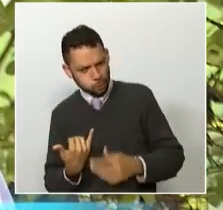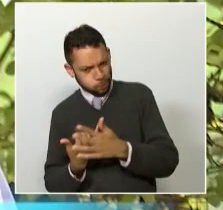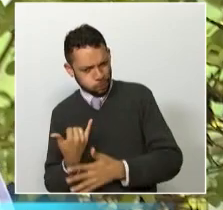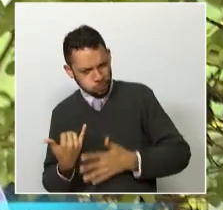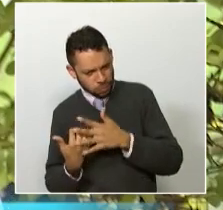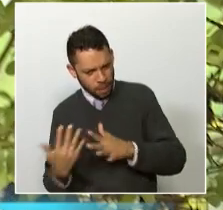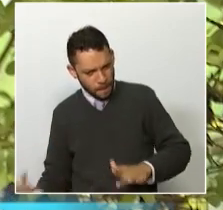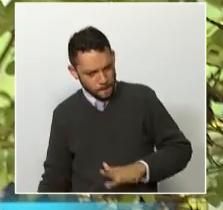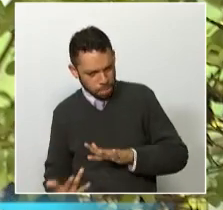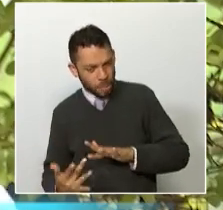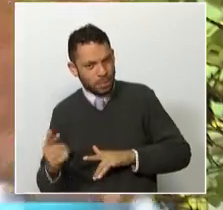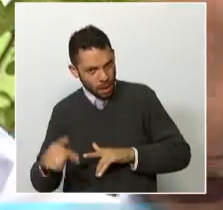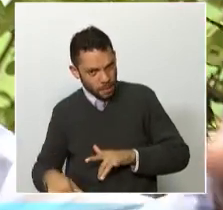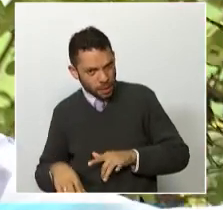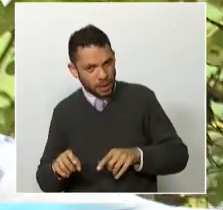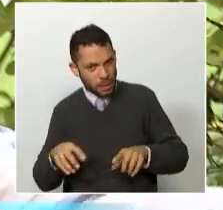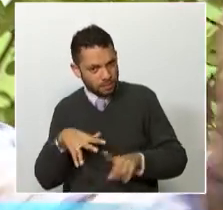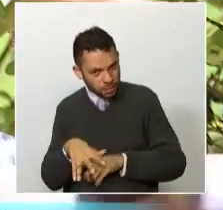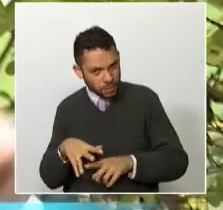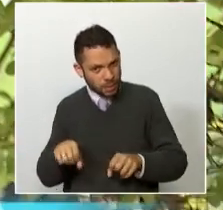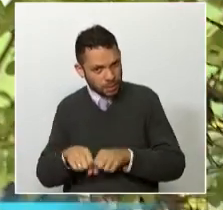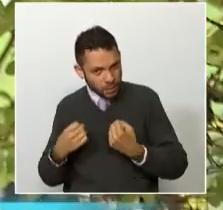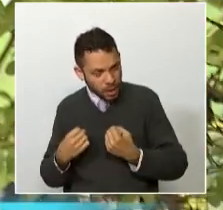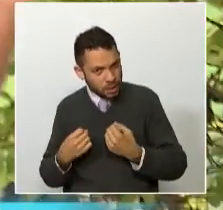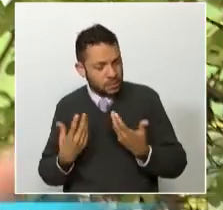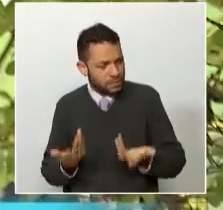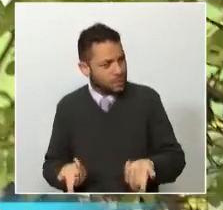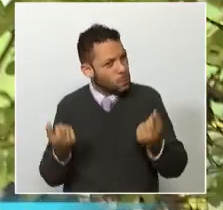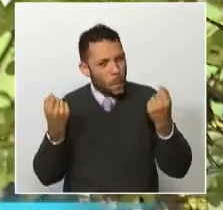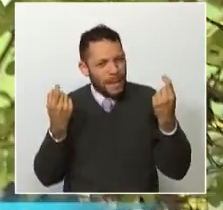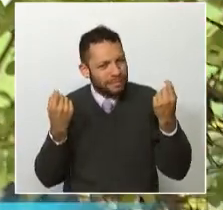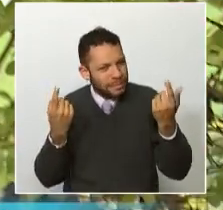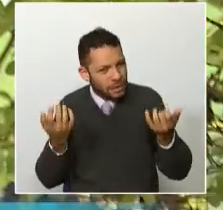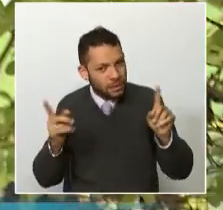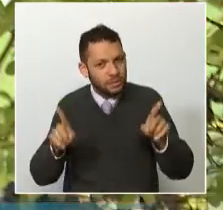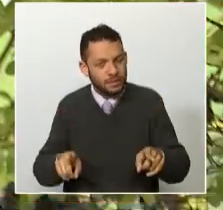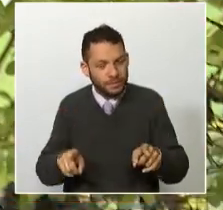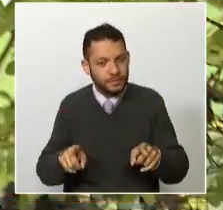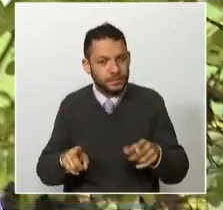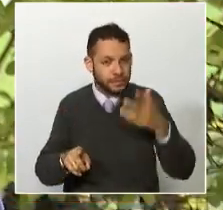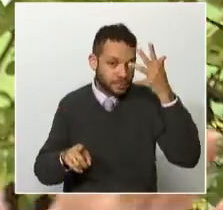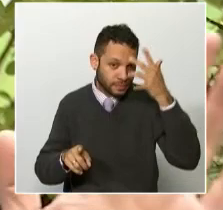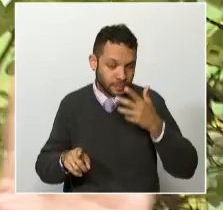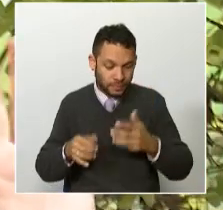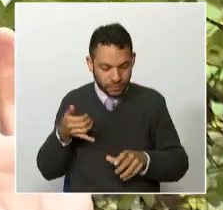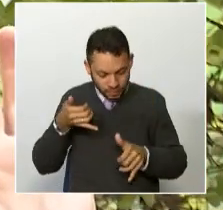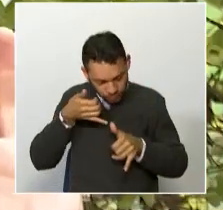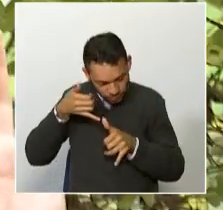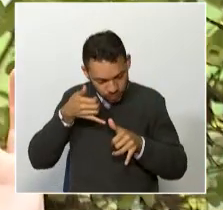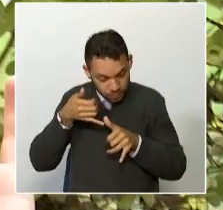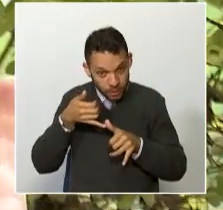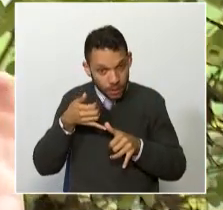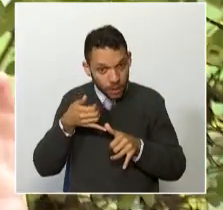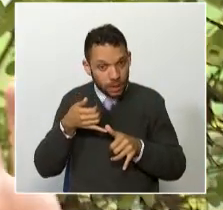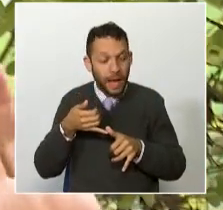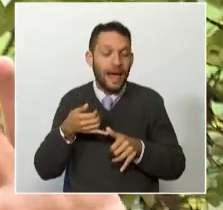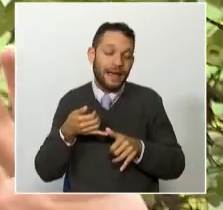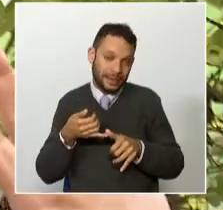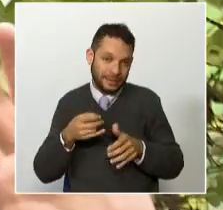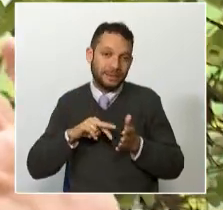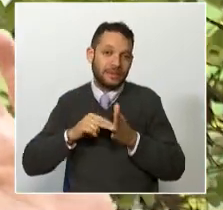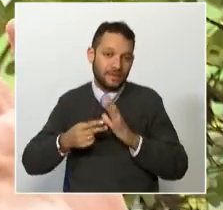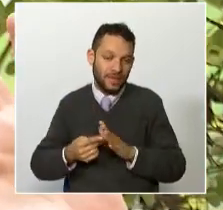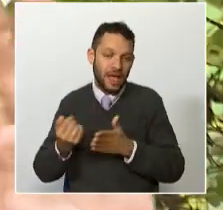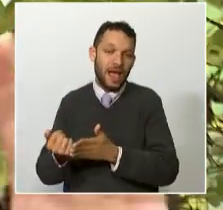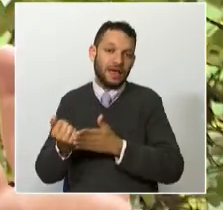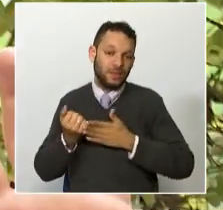radiólogo me dice algo, y la odontóloga me dice algo, y tengo la historia clínica de él, y el laboratorio clínico me dice también, ah, tengo más herramientas para yo